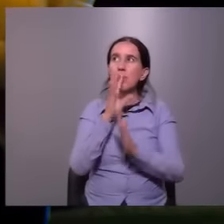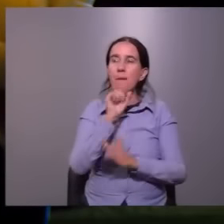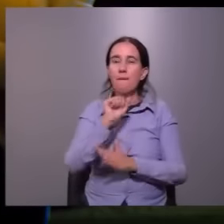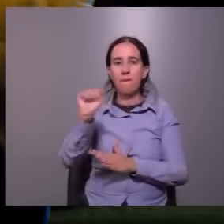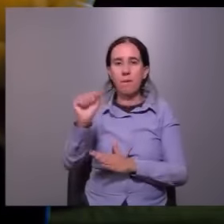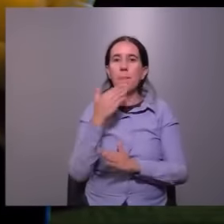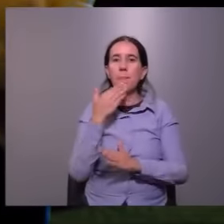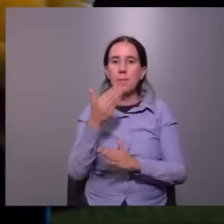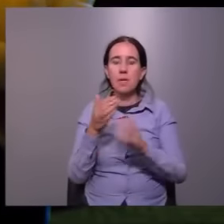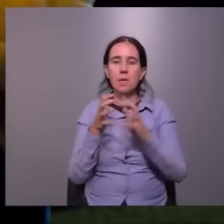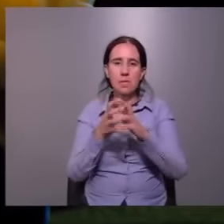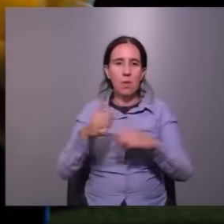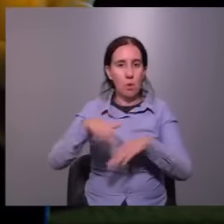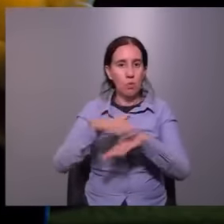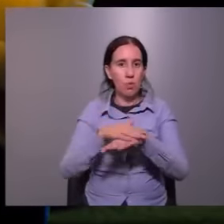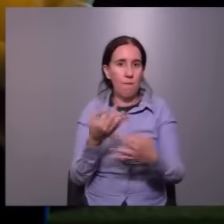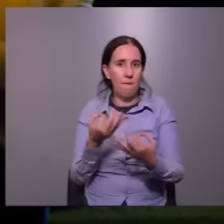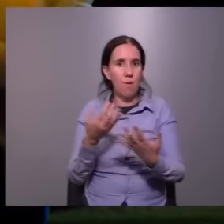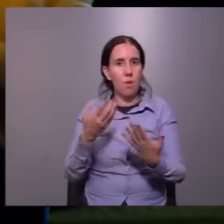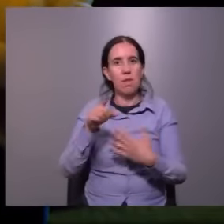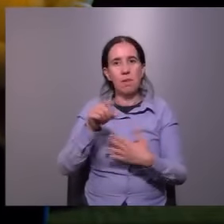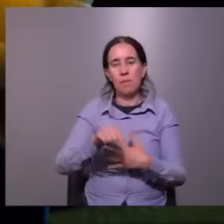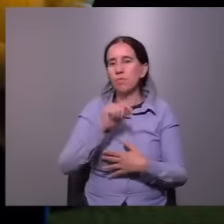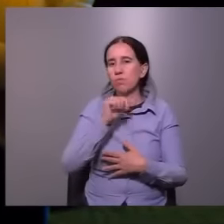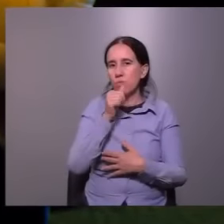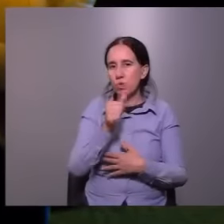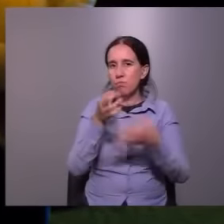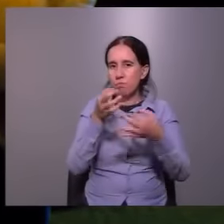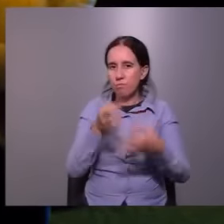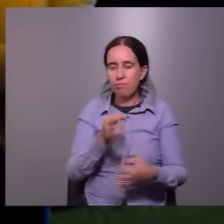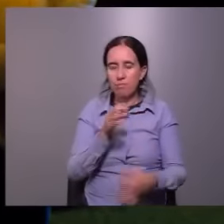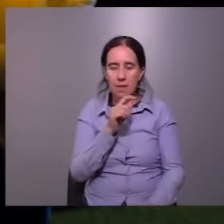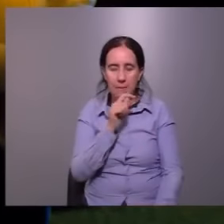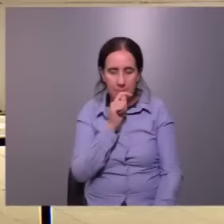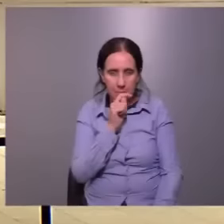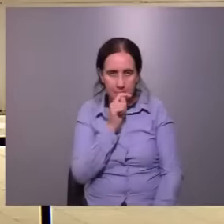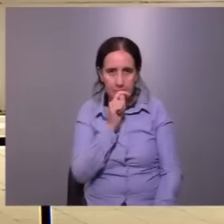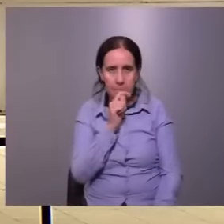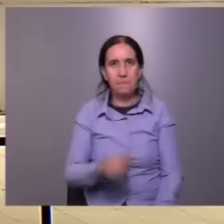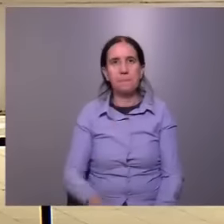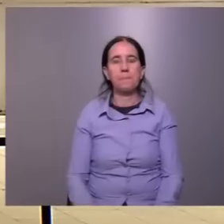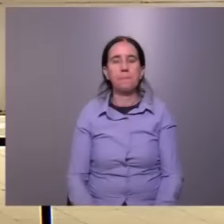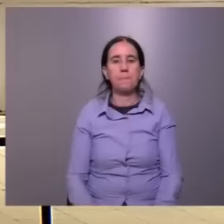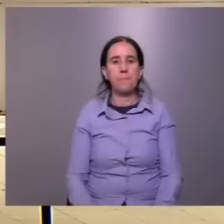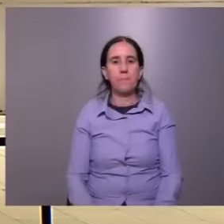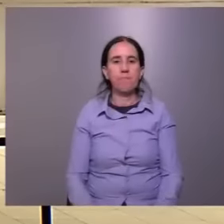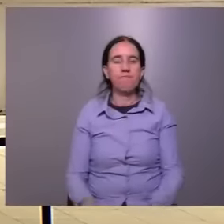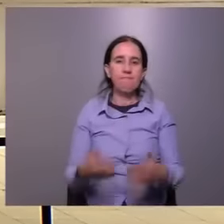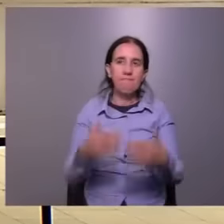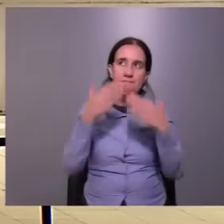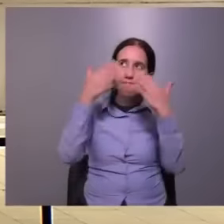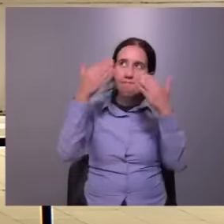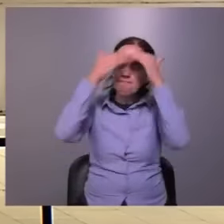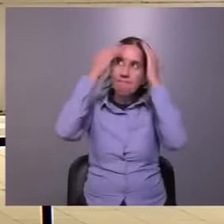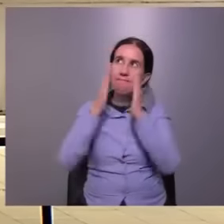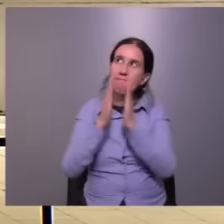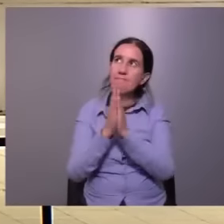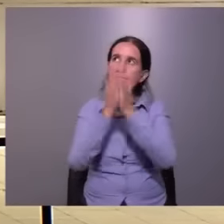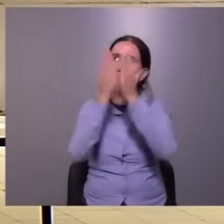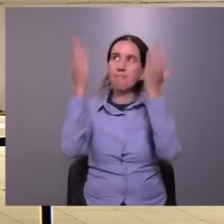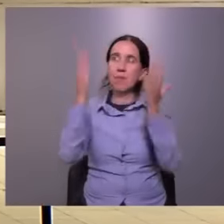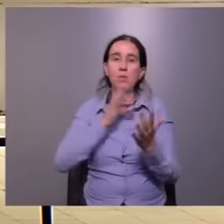y bendito es el fruto de tu vientre, Jesús. Santa María, Mãe de Deus, rogai por nós, pecadores, agora e